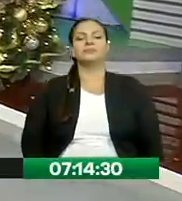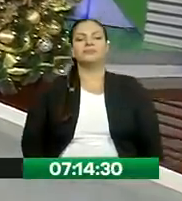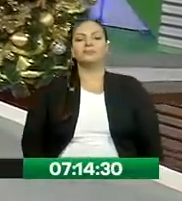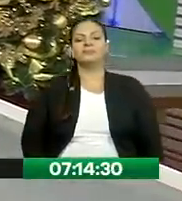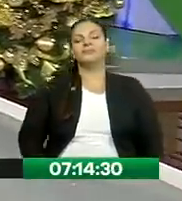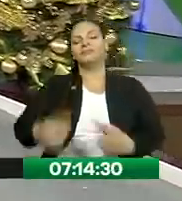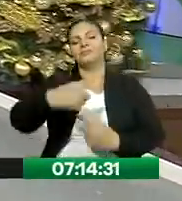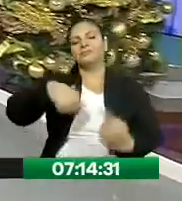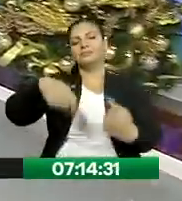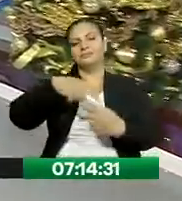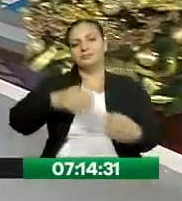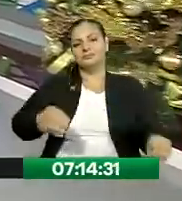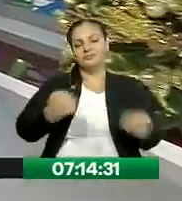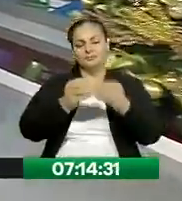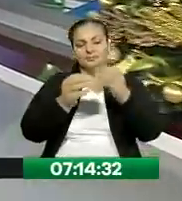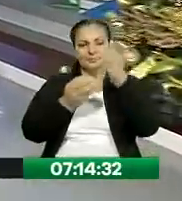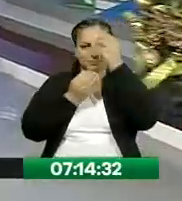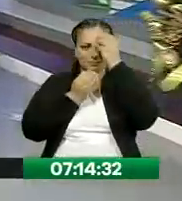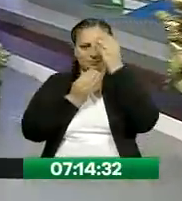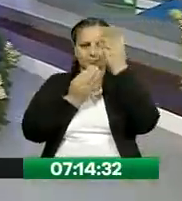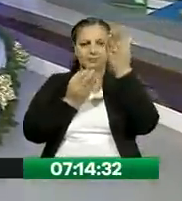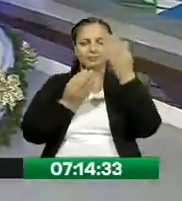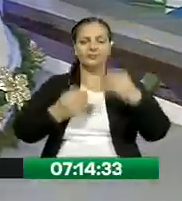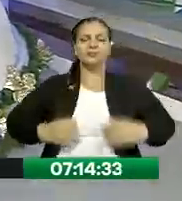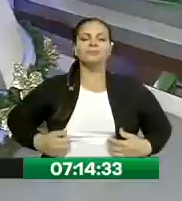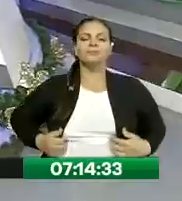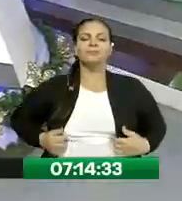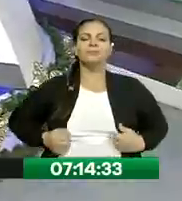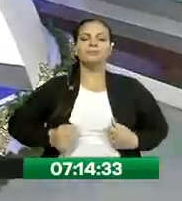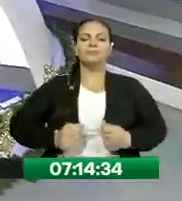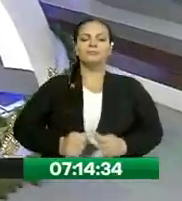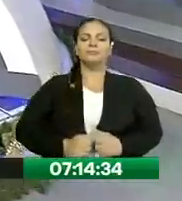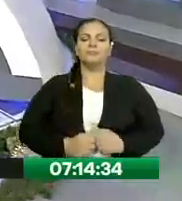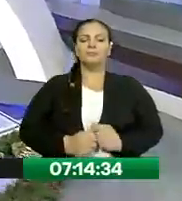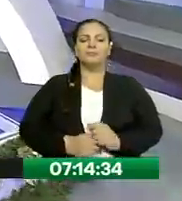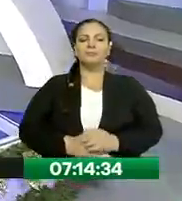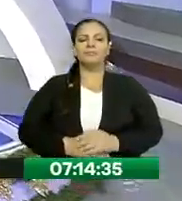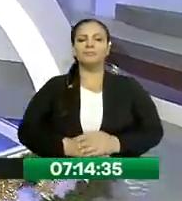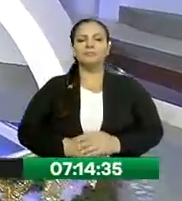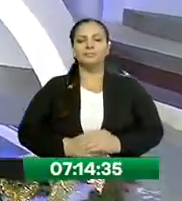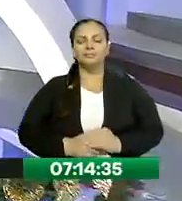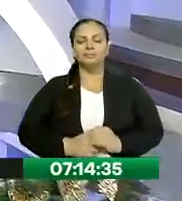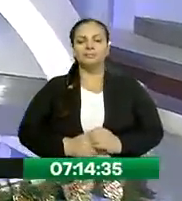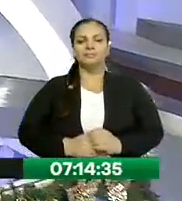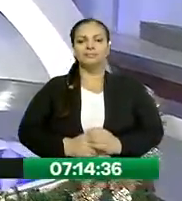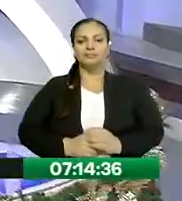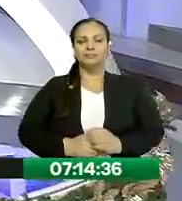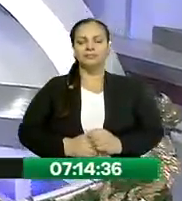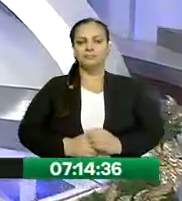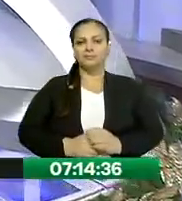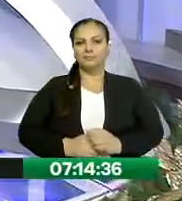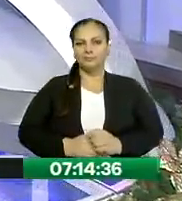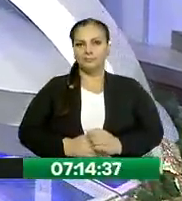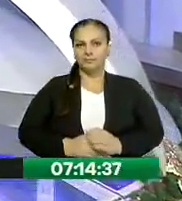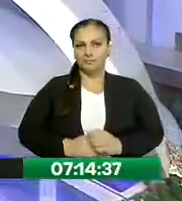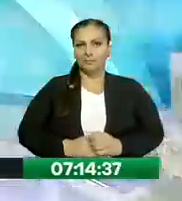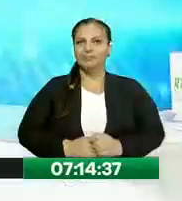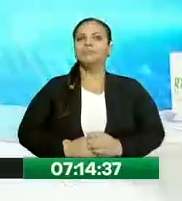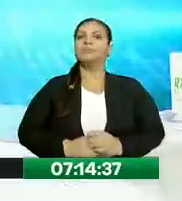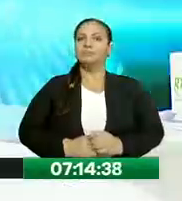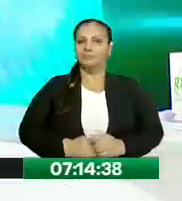Estamos de vuelta con más información y análisis acá en la noticia Primera Emisión. Claro que sí, la terna de la cual